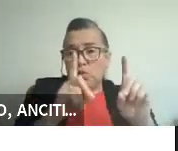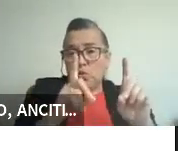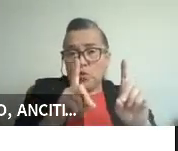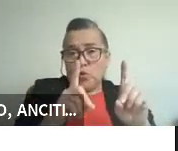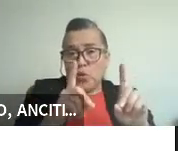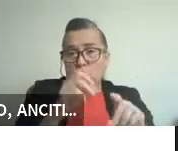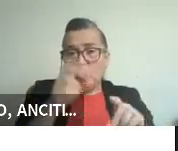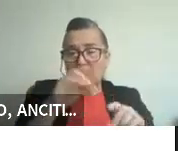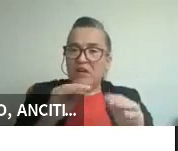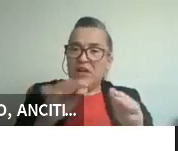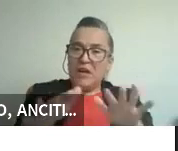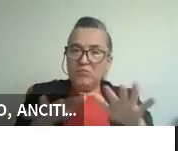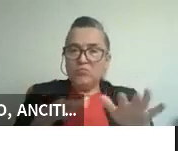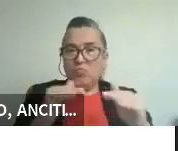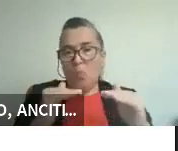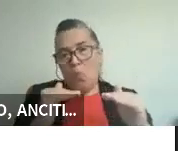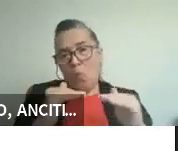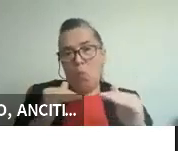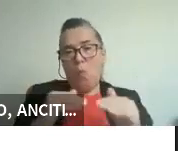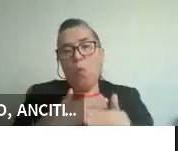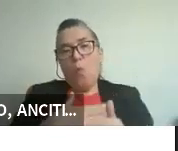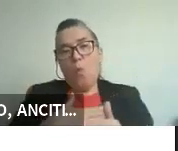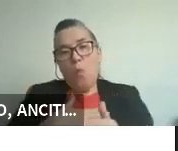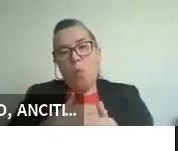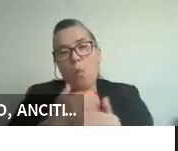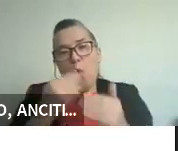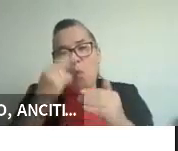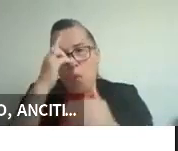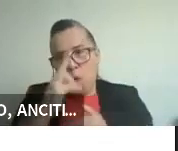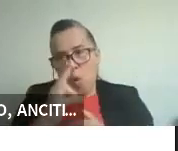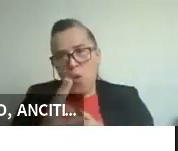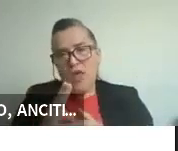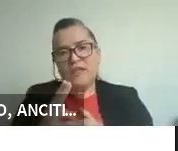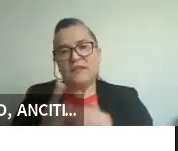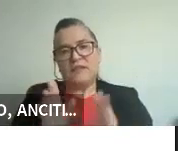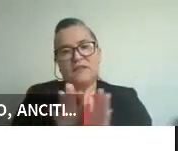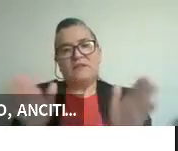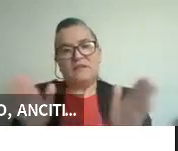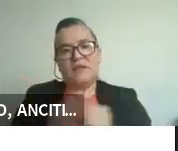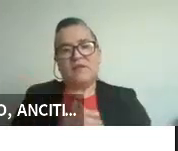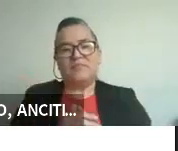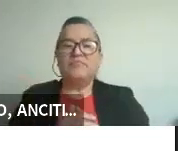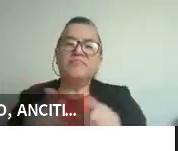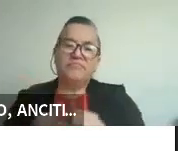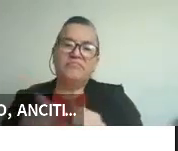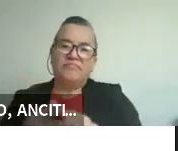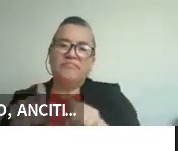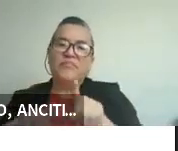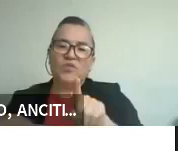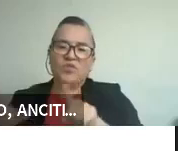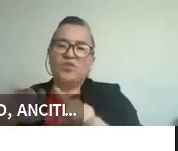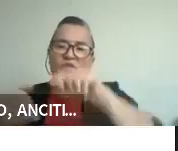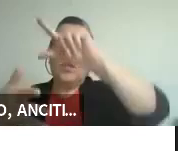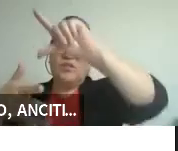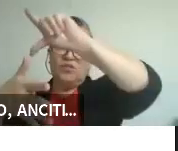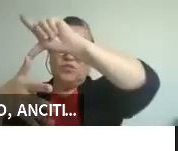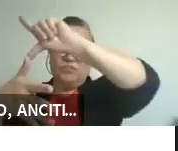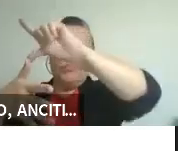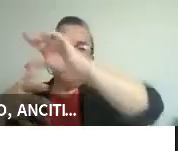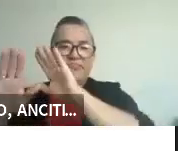tiene un liderazgo regional y global es modesta en términos generales incluso en el contexto latinoamericano lo